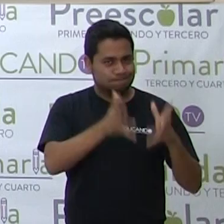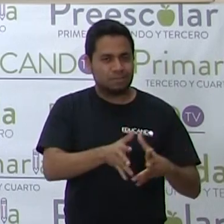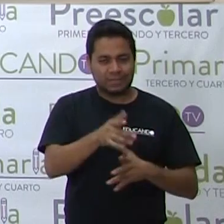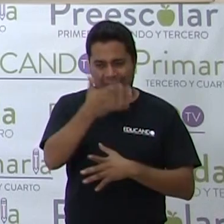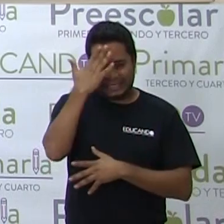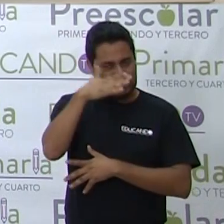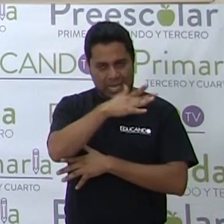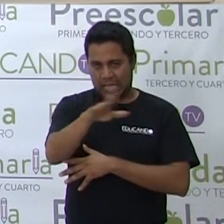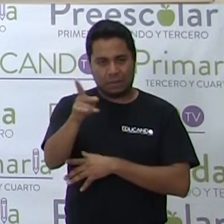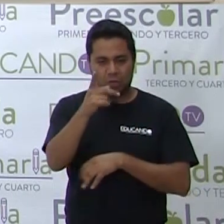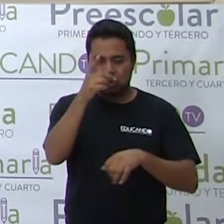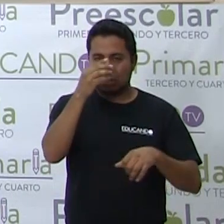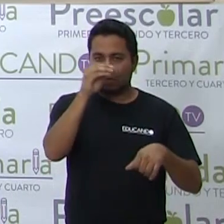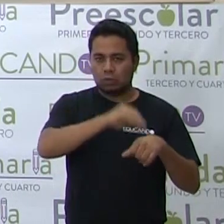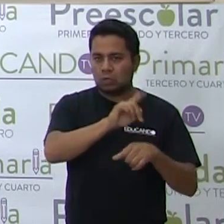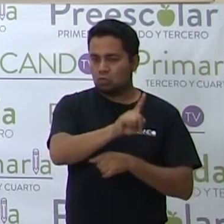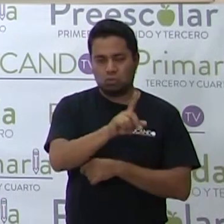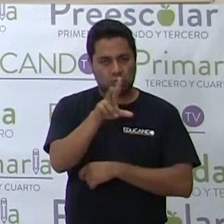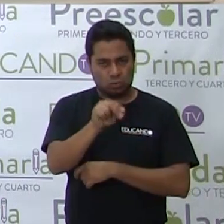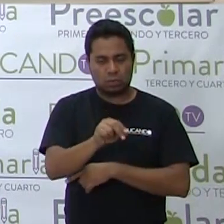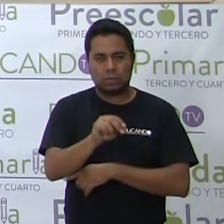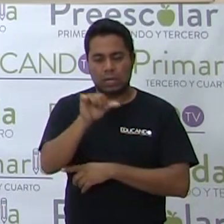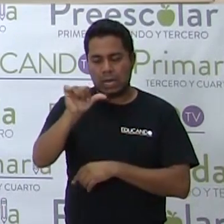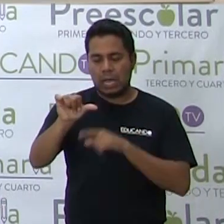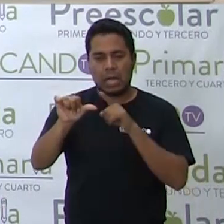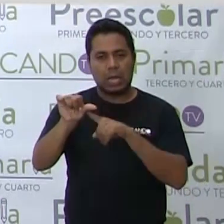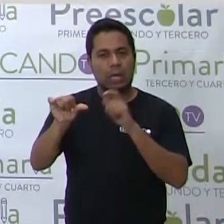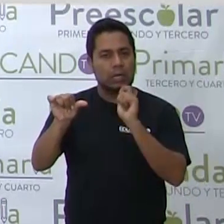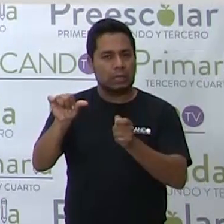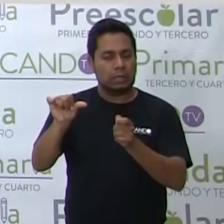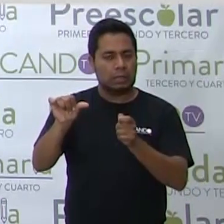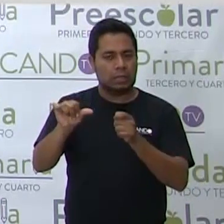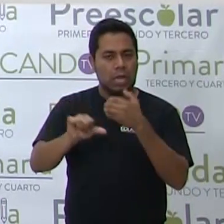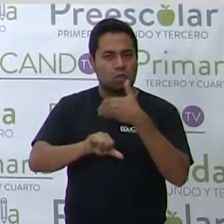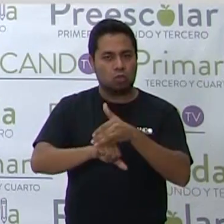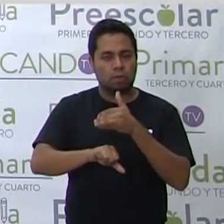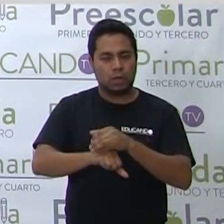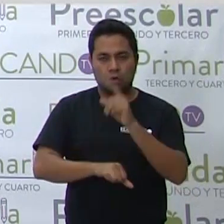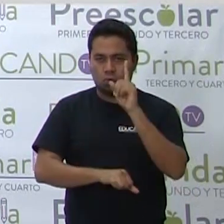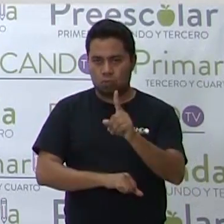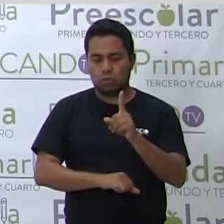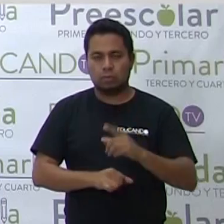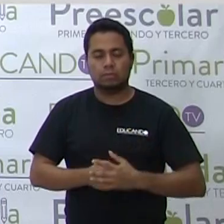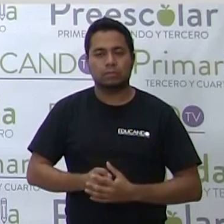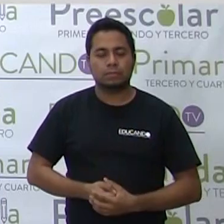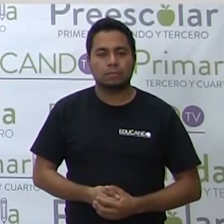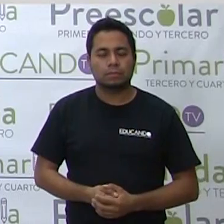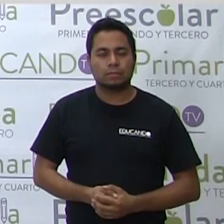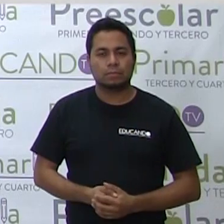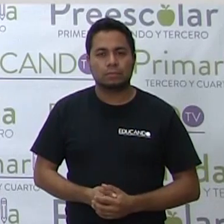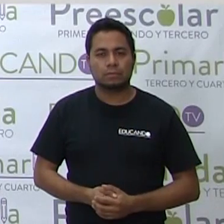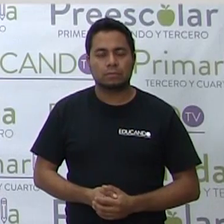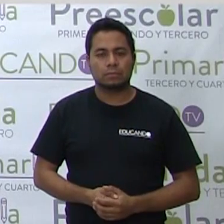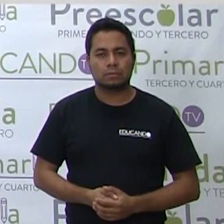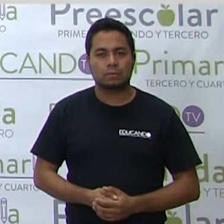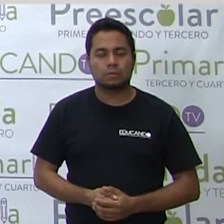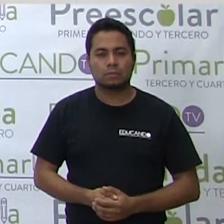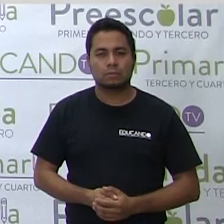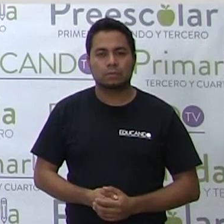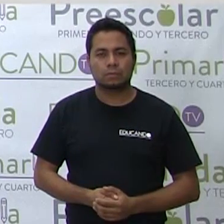ya sabemos entonces a representa el número uno Sí el número